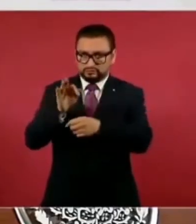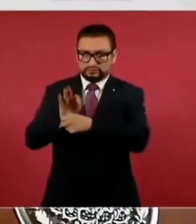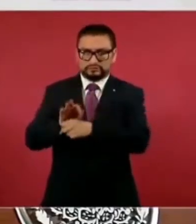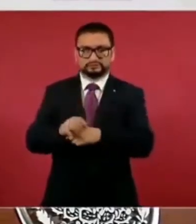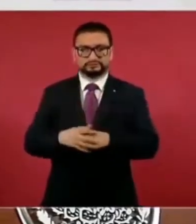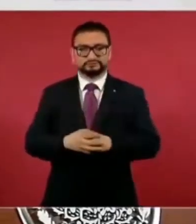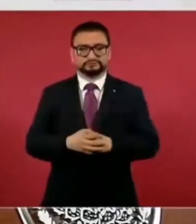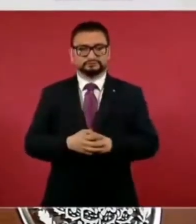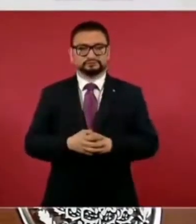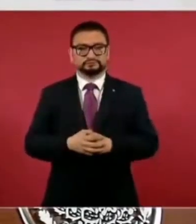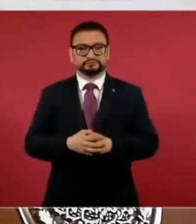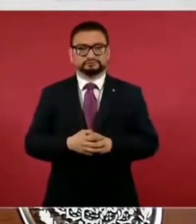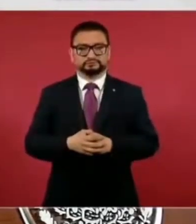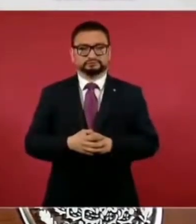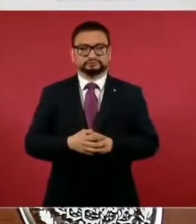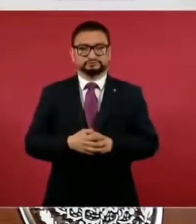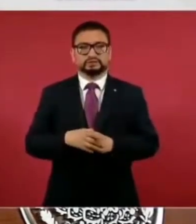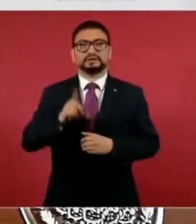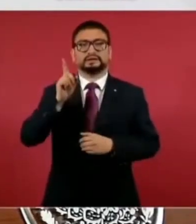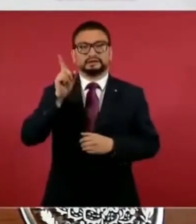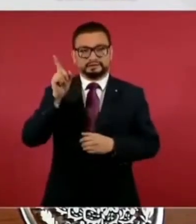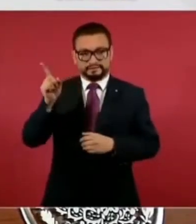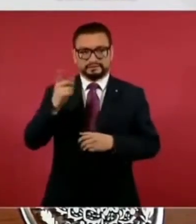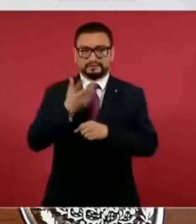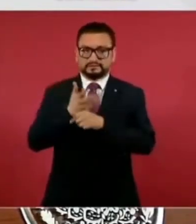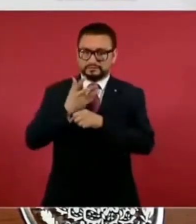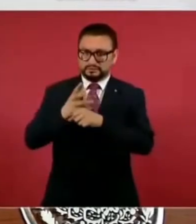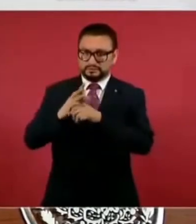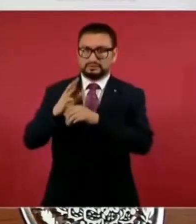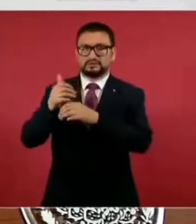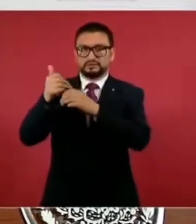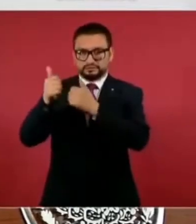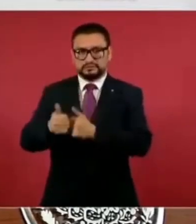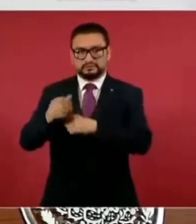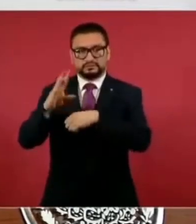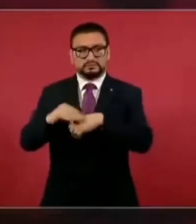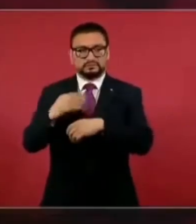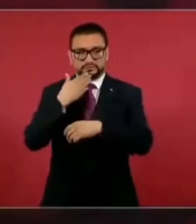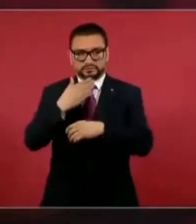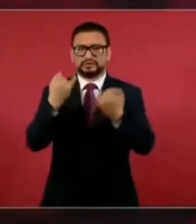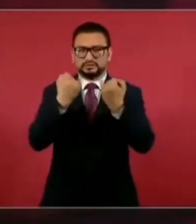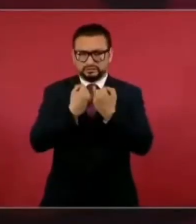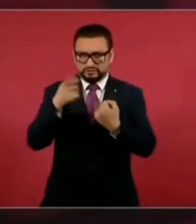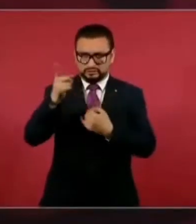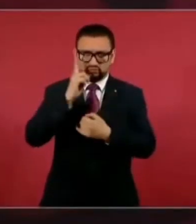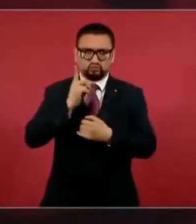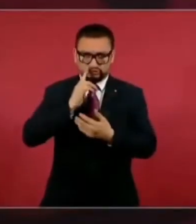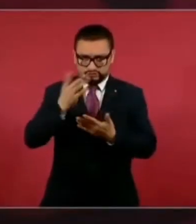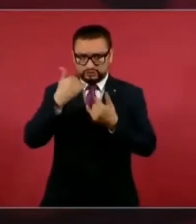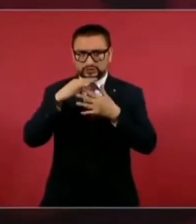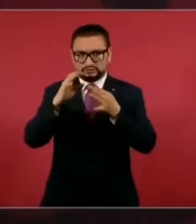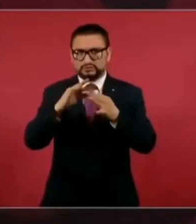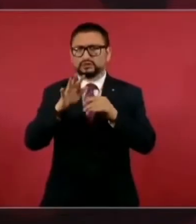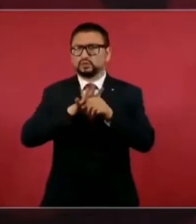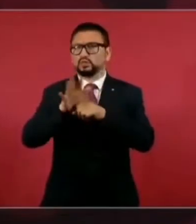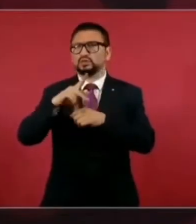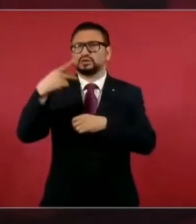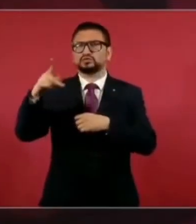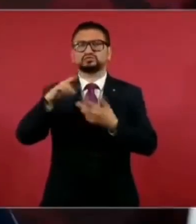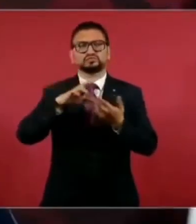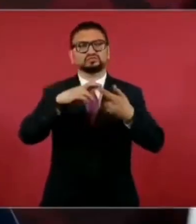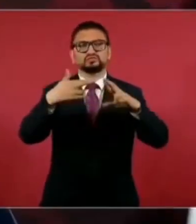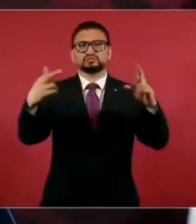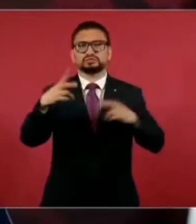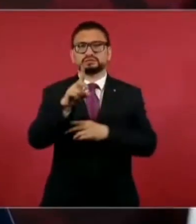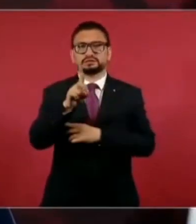y que consiguiera su asilo. Y ya que de una vez también nos diga qué relación tiene con la